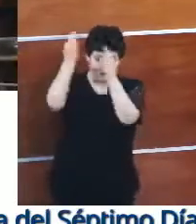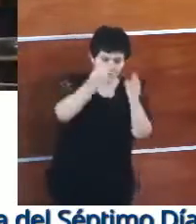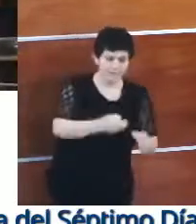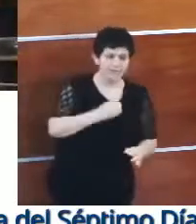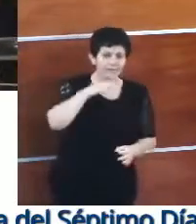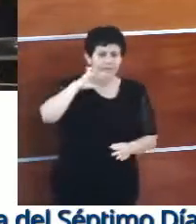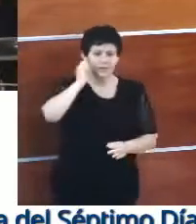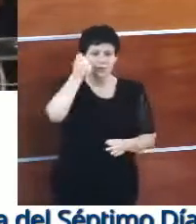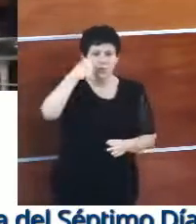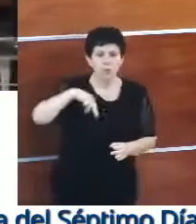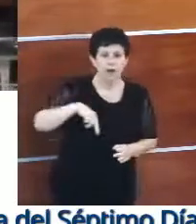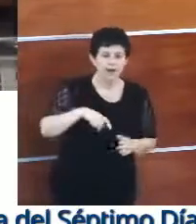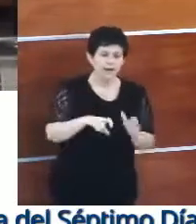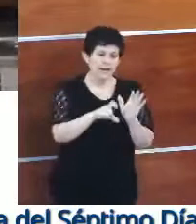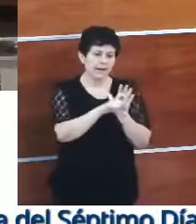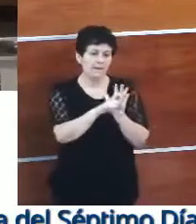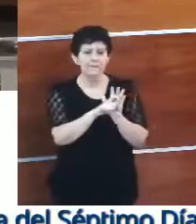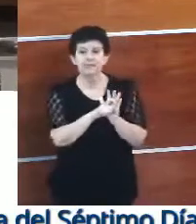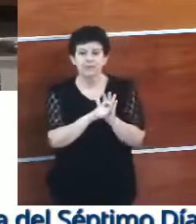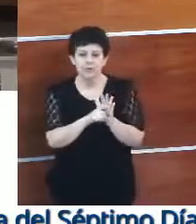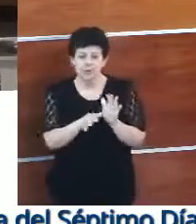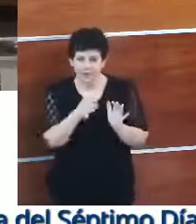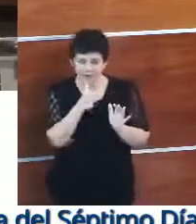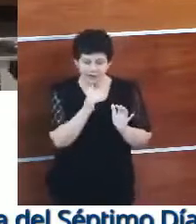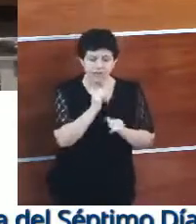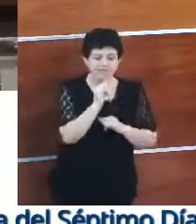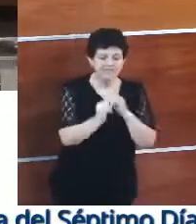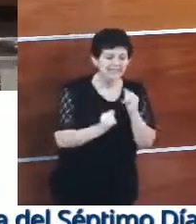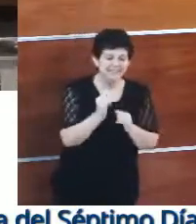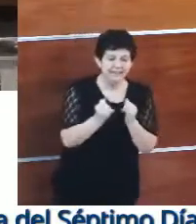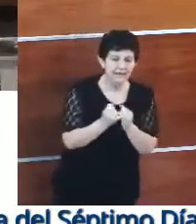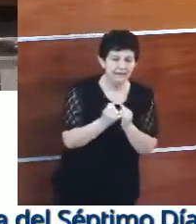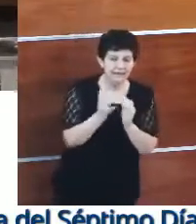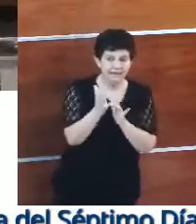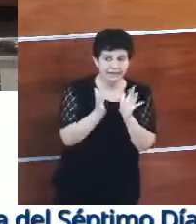qué? A preparar mansiones. ¿Y cuando termina?